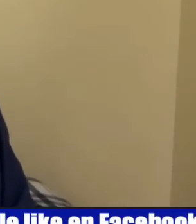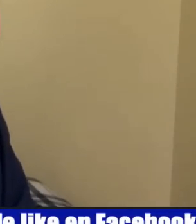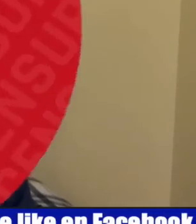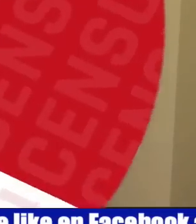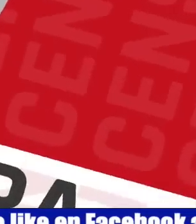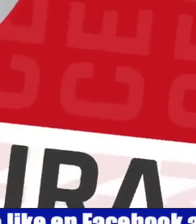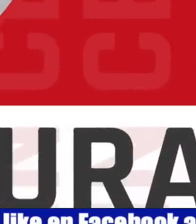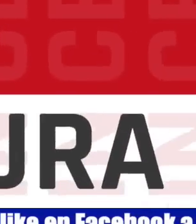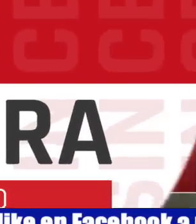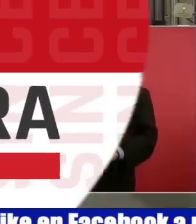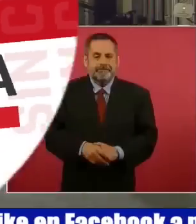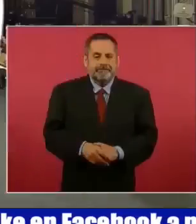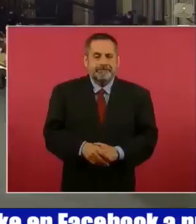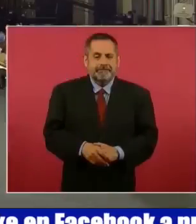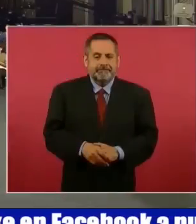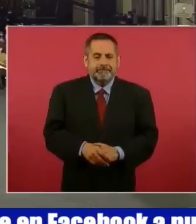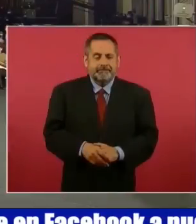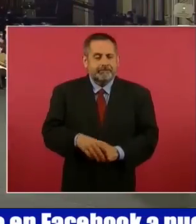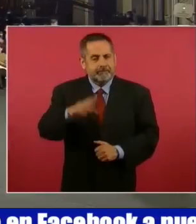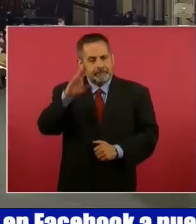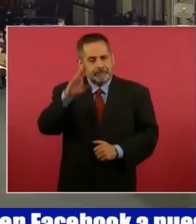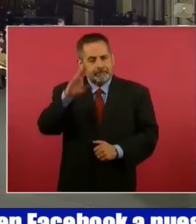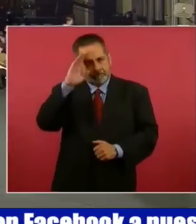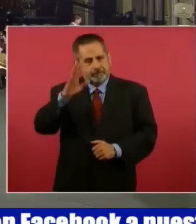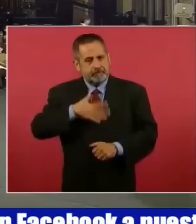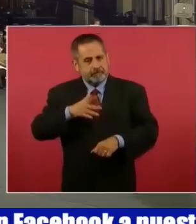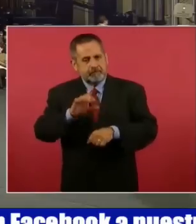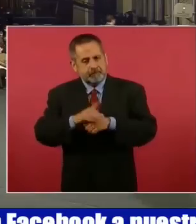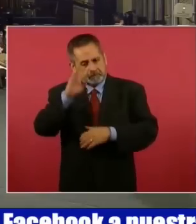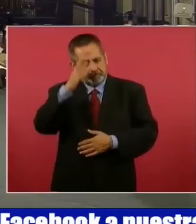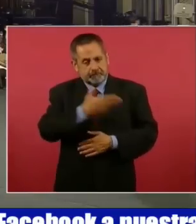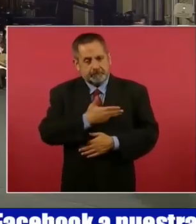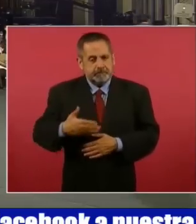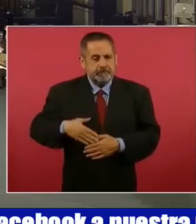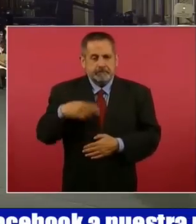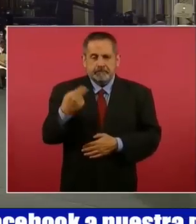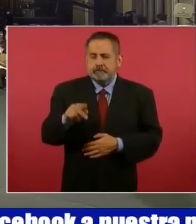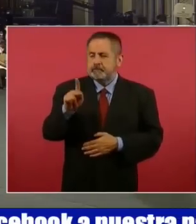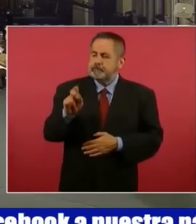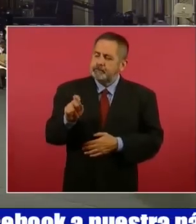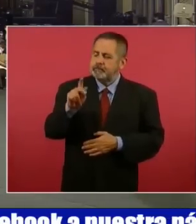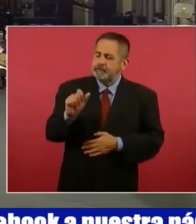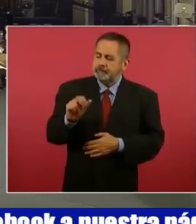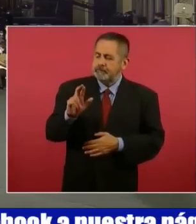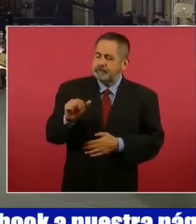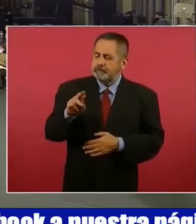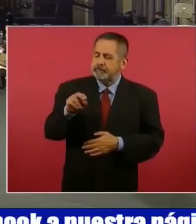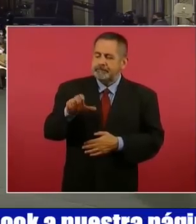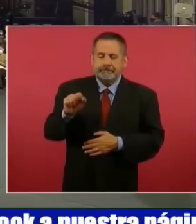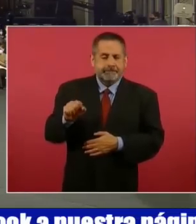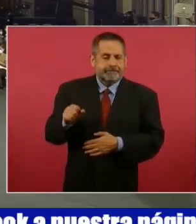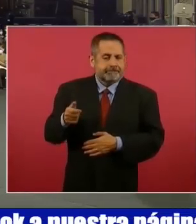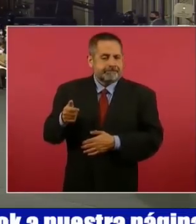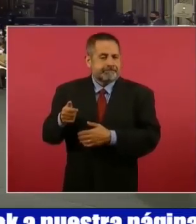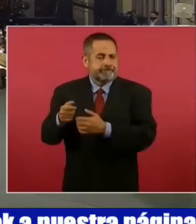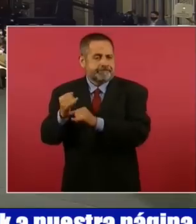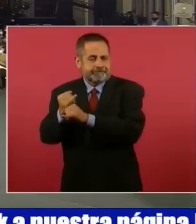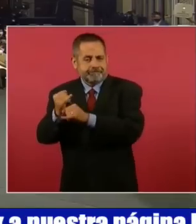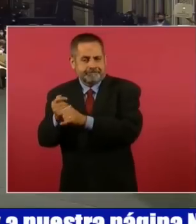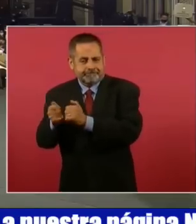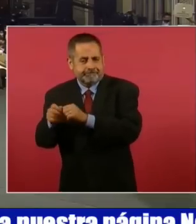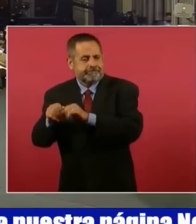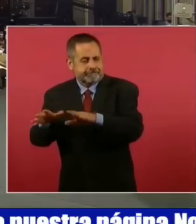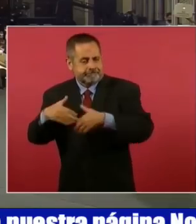mañanera. Hola, muy buenos días, señor presidente. Pepe Ramírez, del canal El Charro en Vivo, un canal en medios digitales.